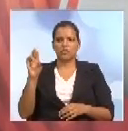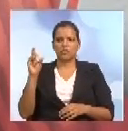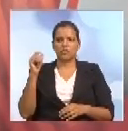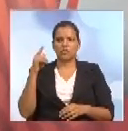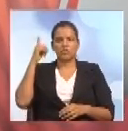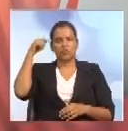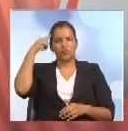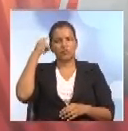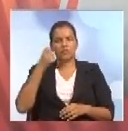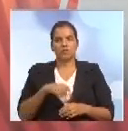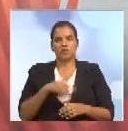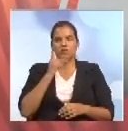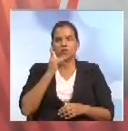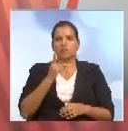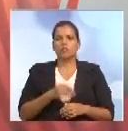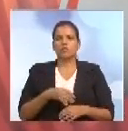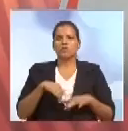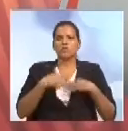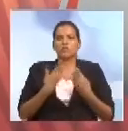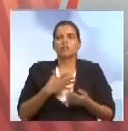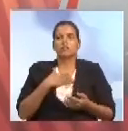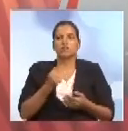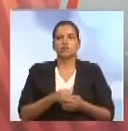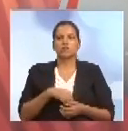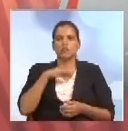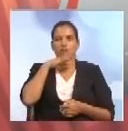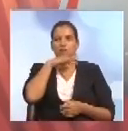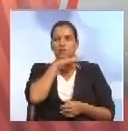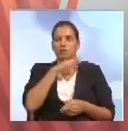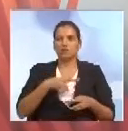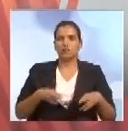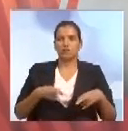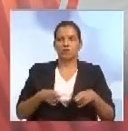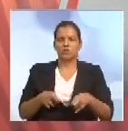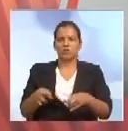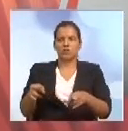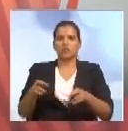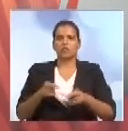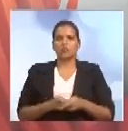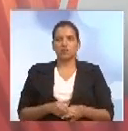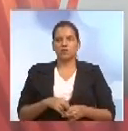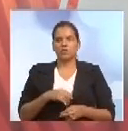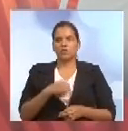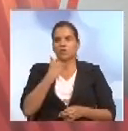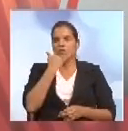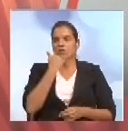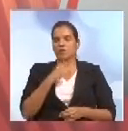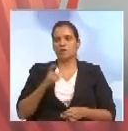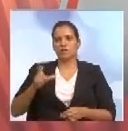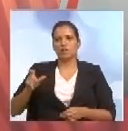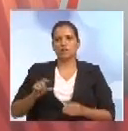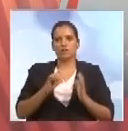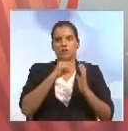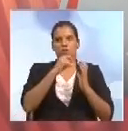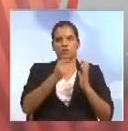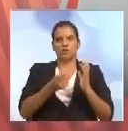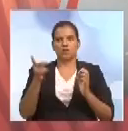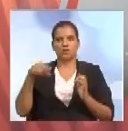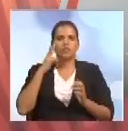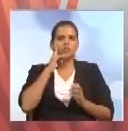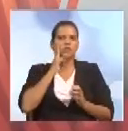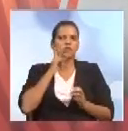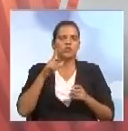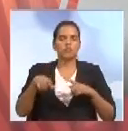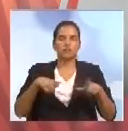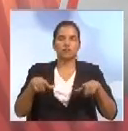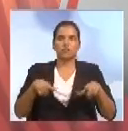Parroquial denuncia el hecho y explica cómo esta descarga de aguas servidas está perjudicando el turismo en el sector, así como